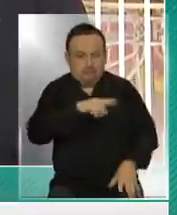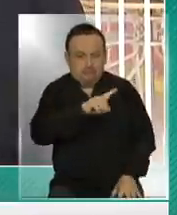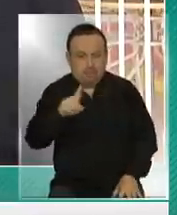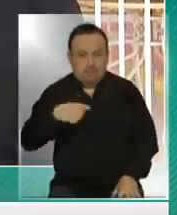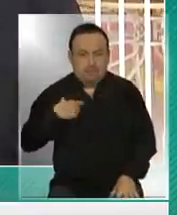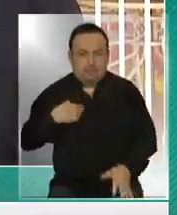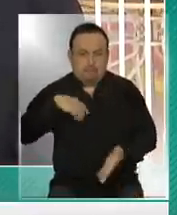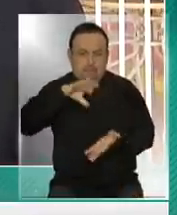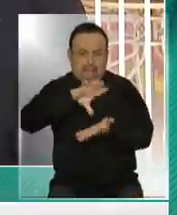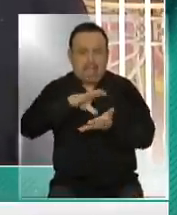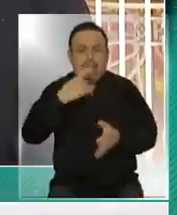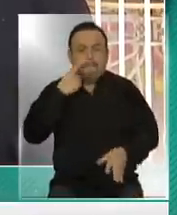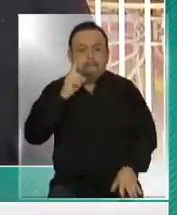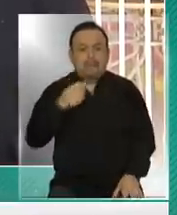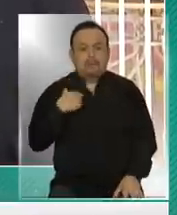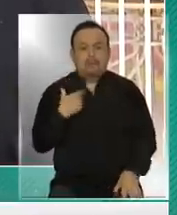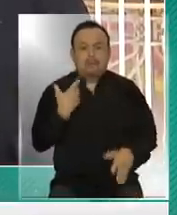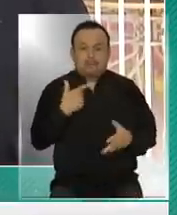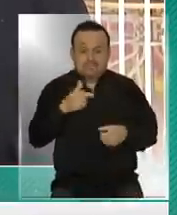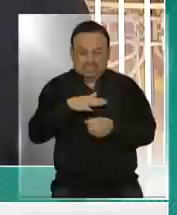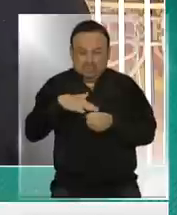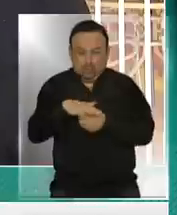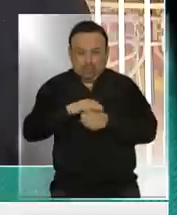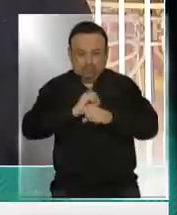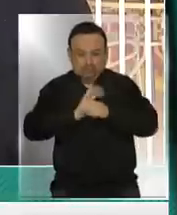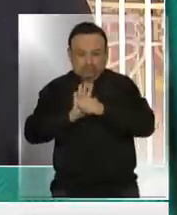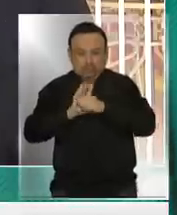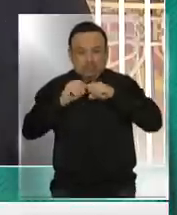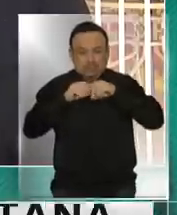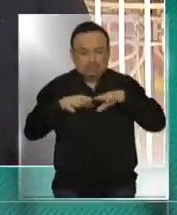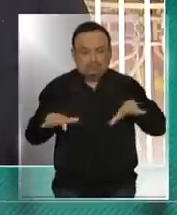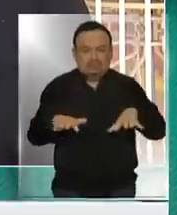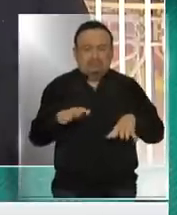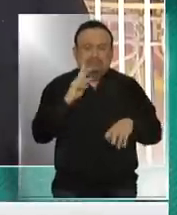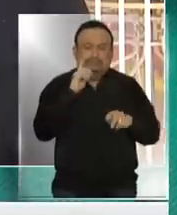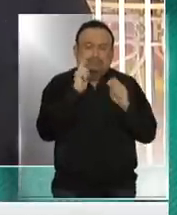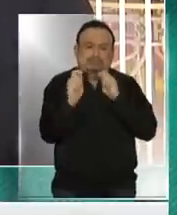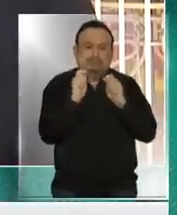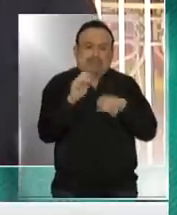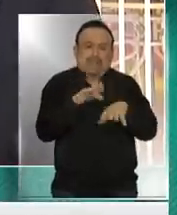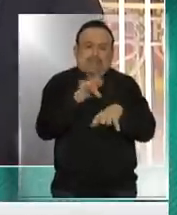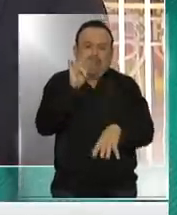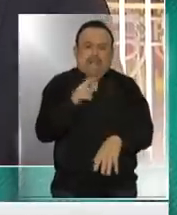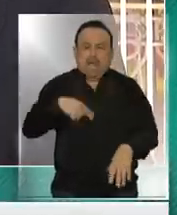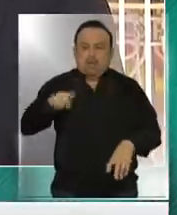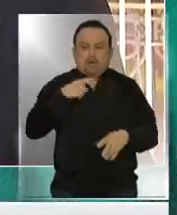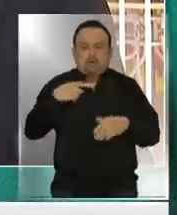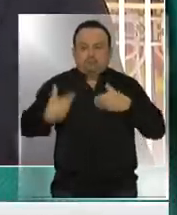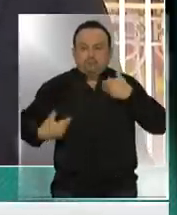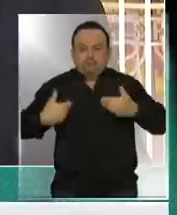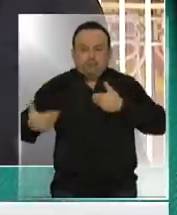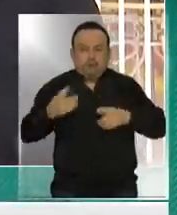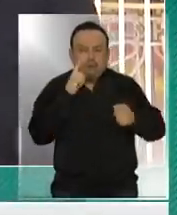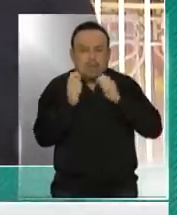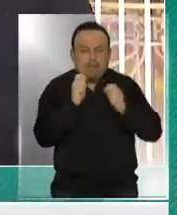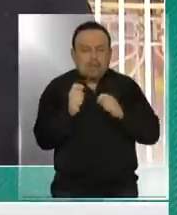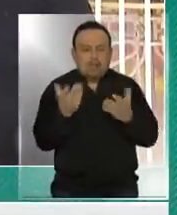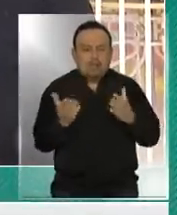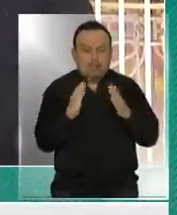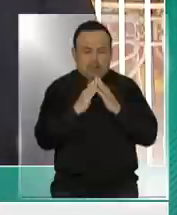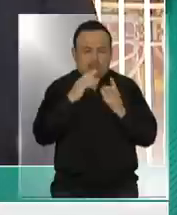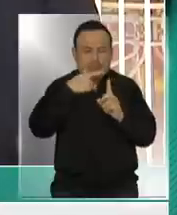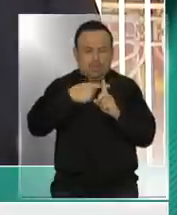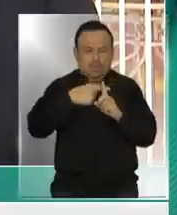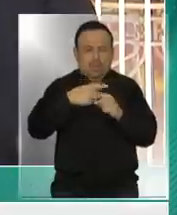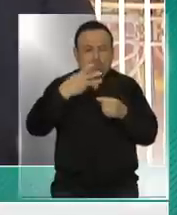en nuestro país pero hoy día estamos restringidos por el tema de esta pandemia que pone en riesgo precisamente a las personas que son más devotas generalmente la